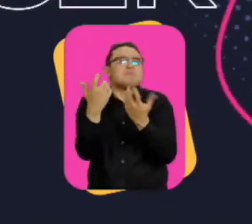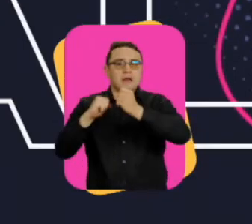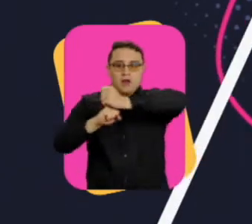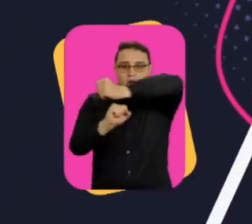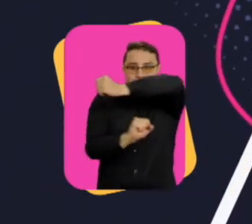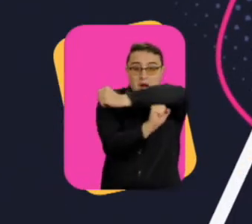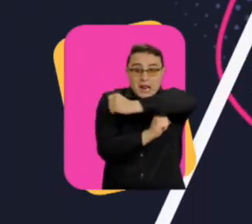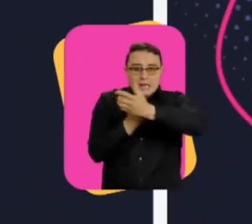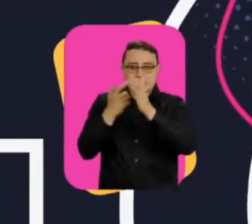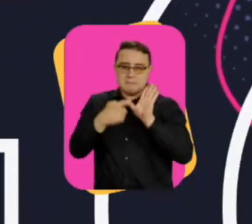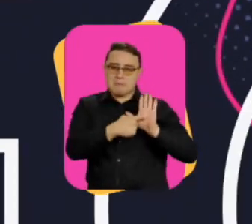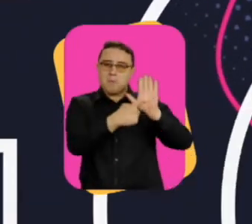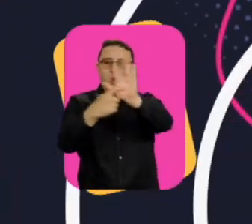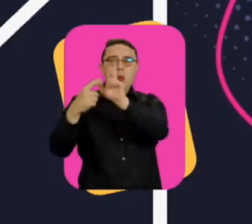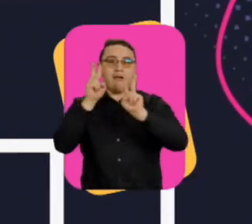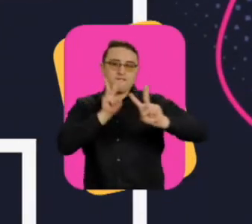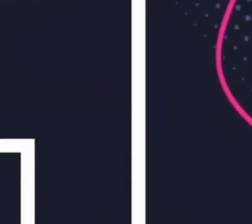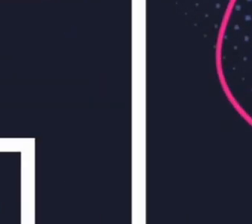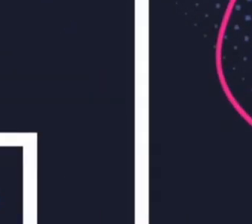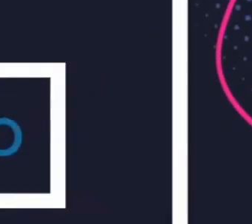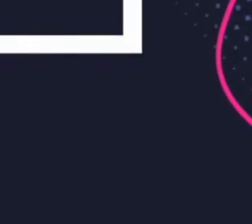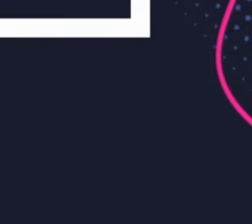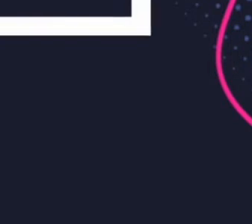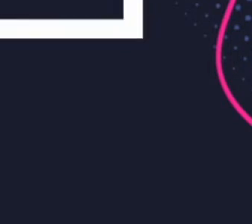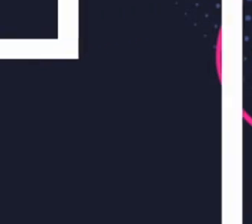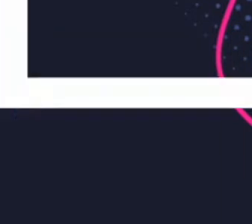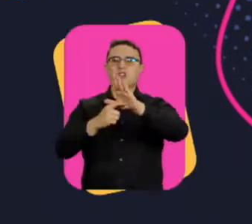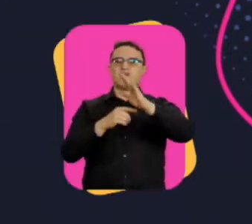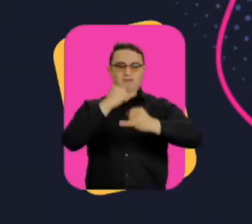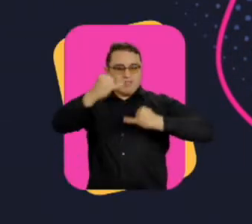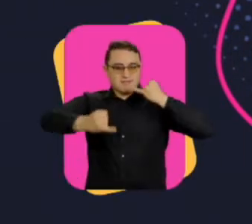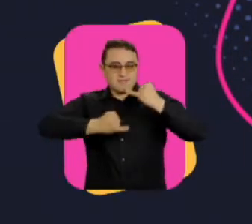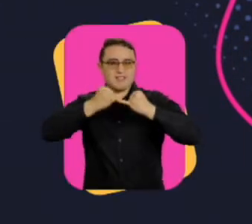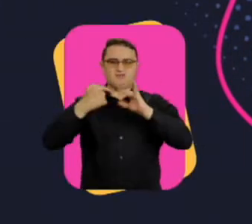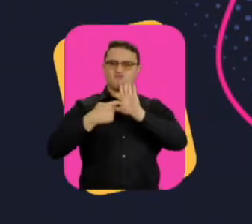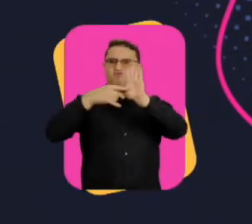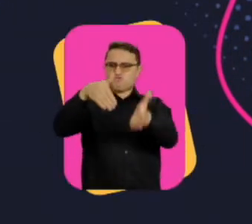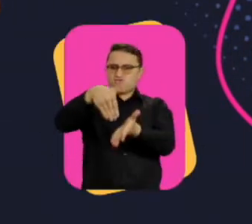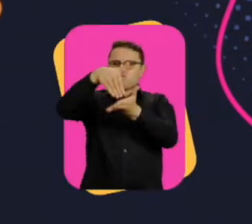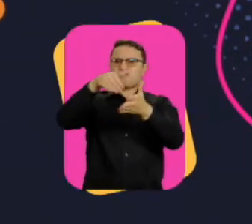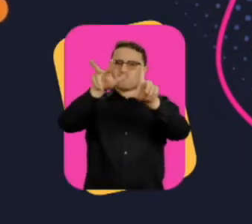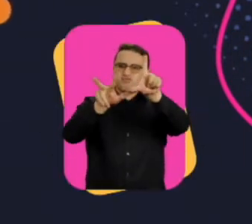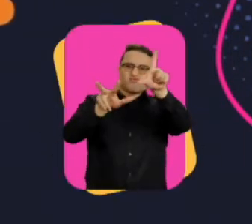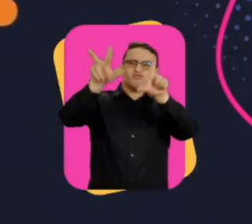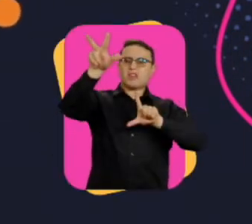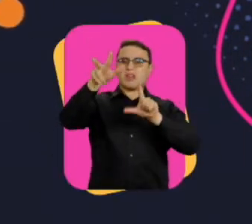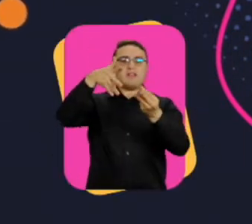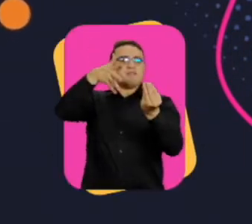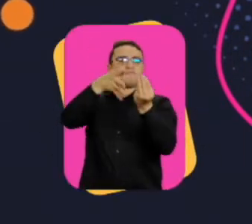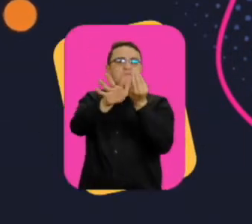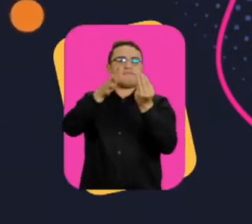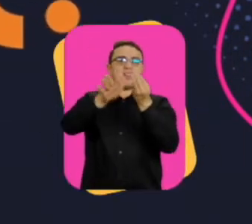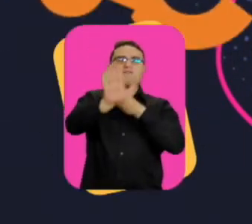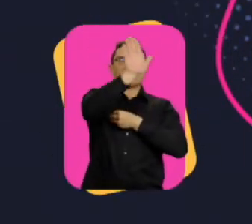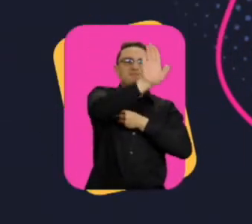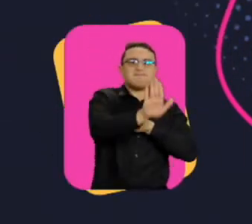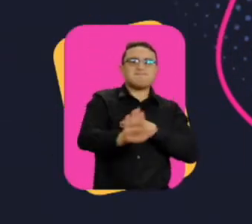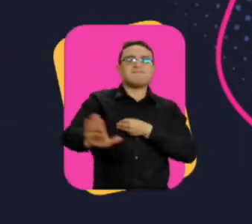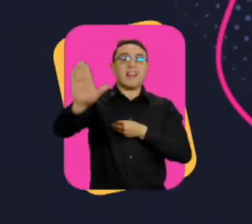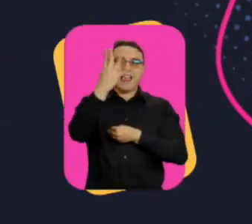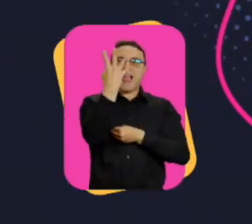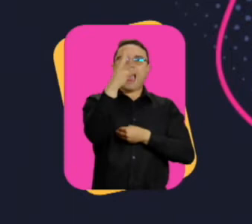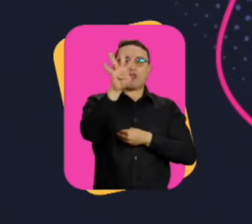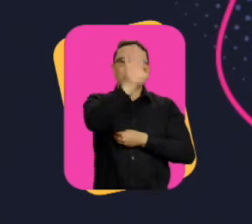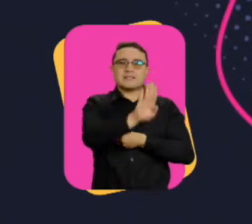la visibilidad, interacción, identidad y posicionamiento de Canal 13 como el medio de comunicación regional de los